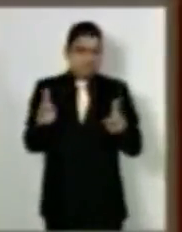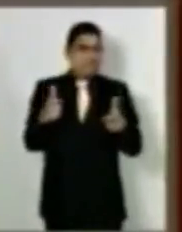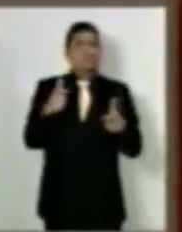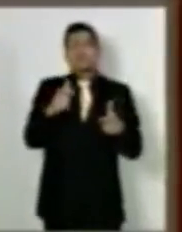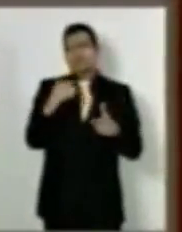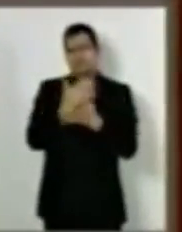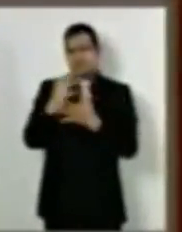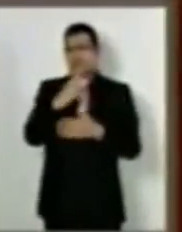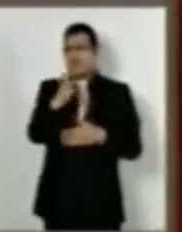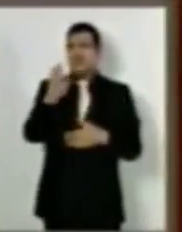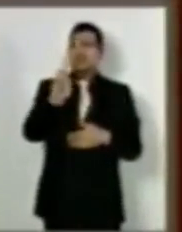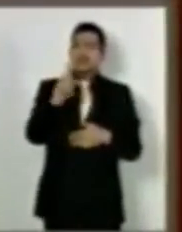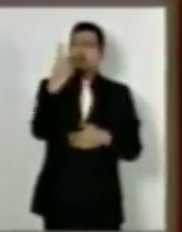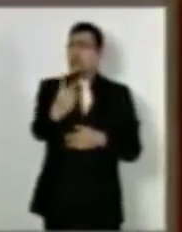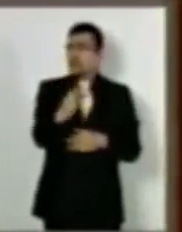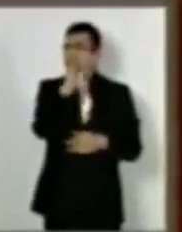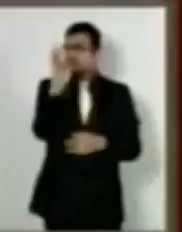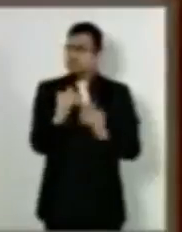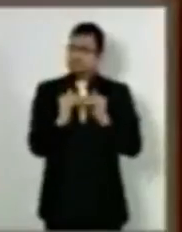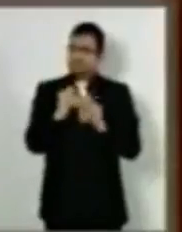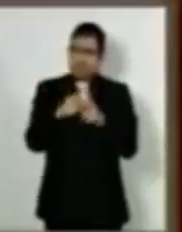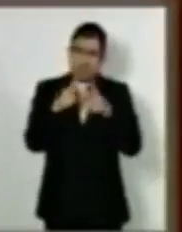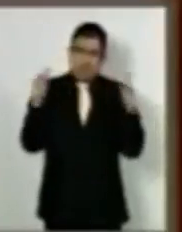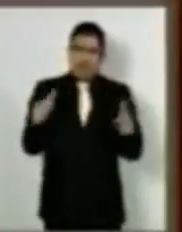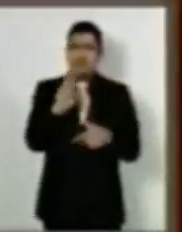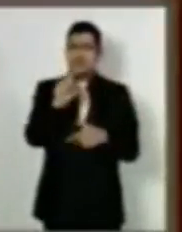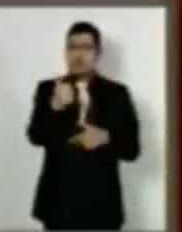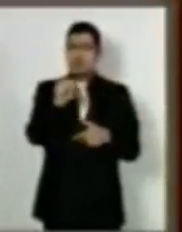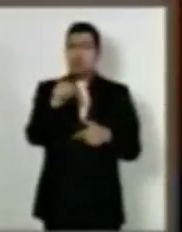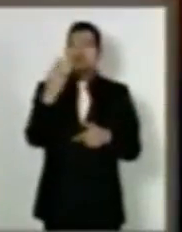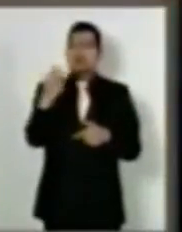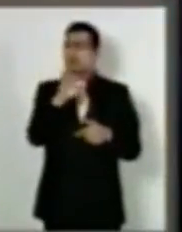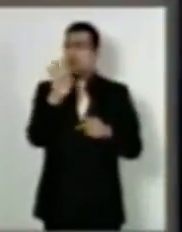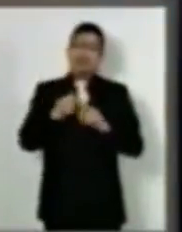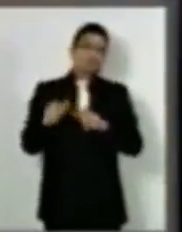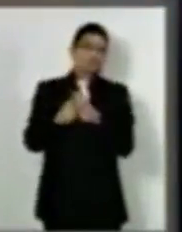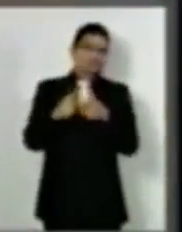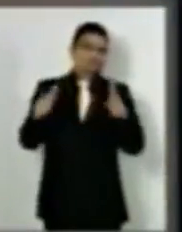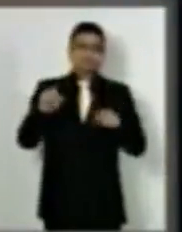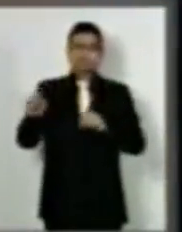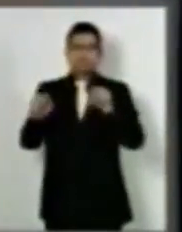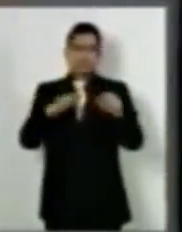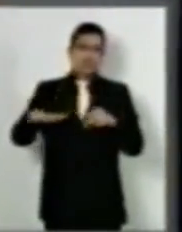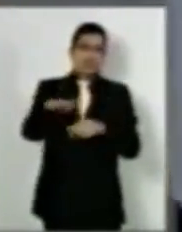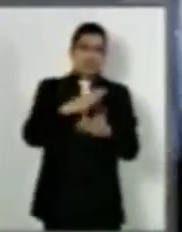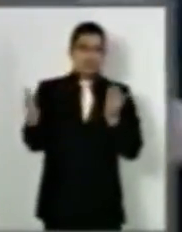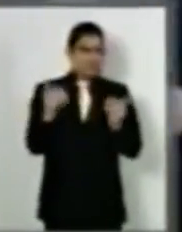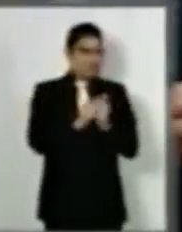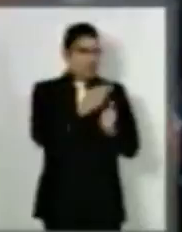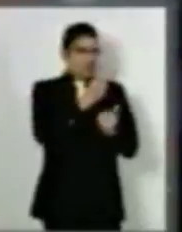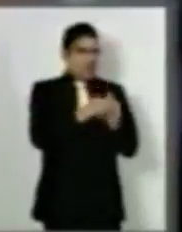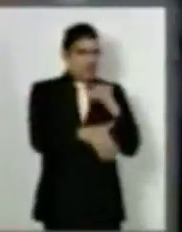del 332% y del 36.3% respectivamente en comparación con